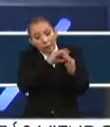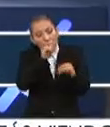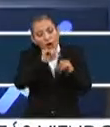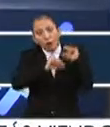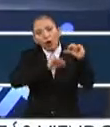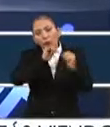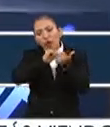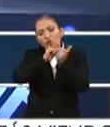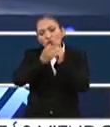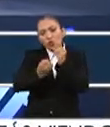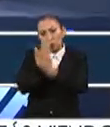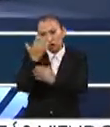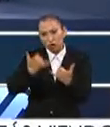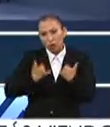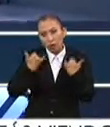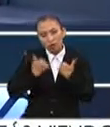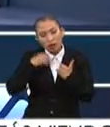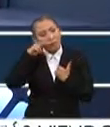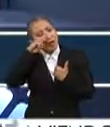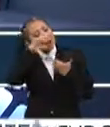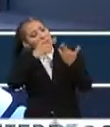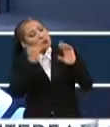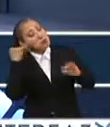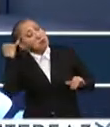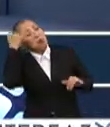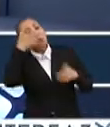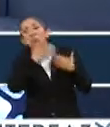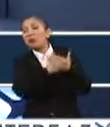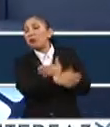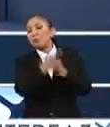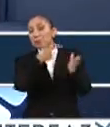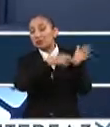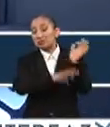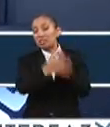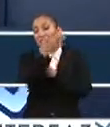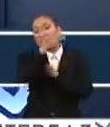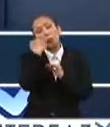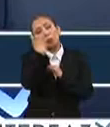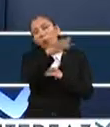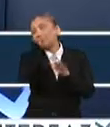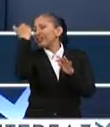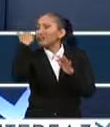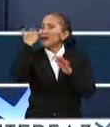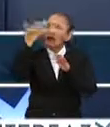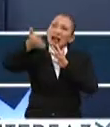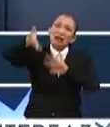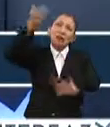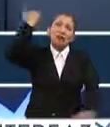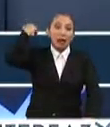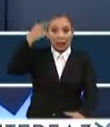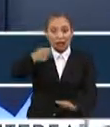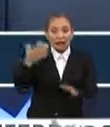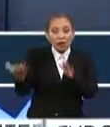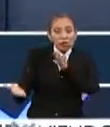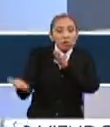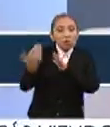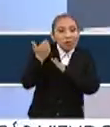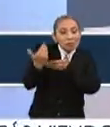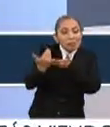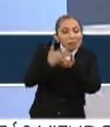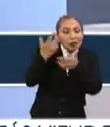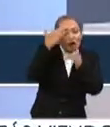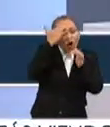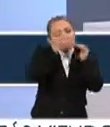conforme van las nuevas generaciones ya ven la revolución de, por ejemplo, la de 1910 ya muy lejana. Creo que este acercamiento que hacen a